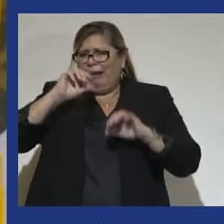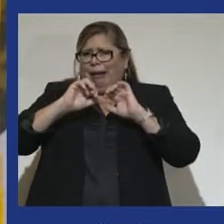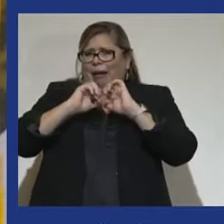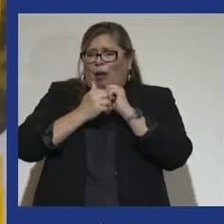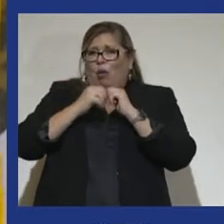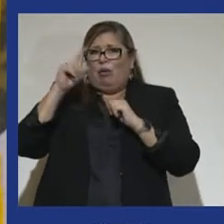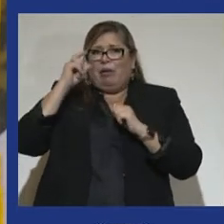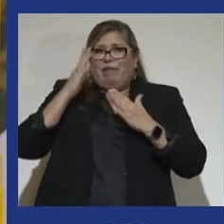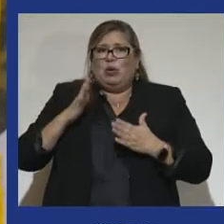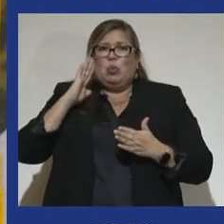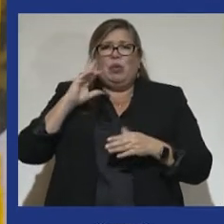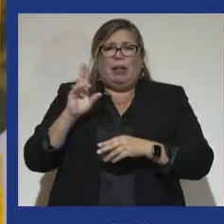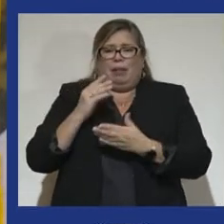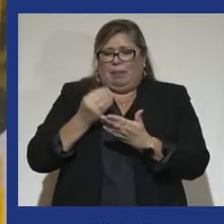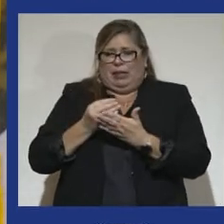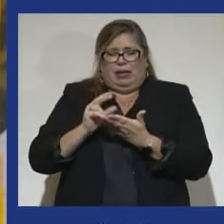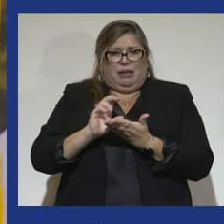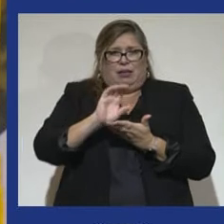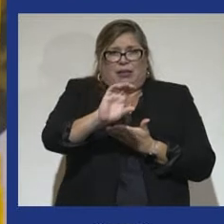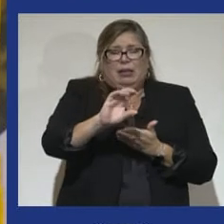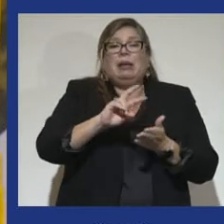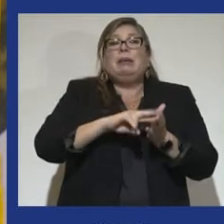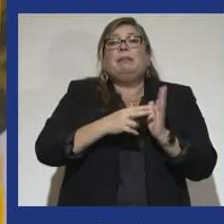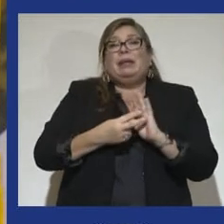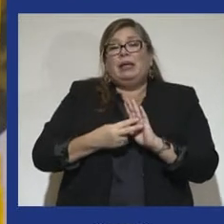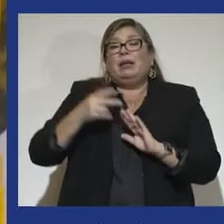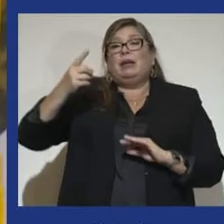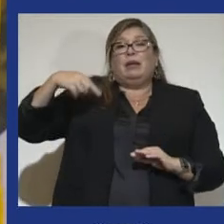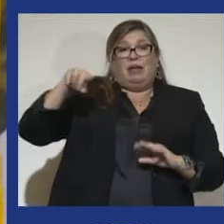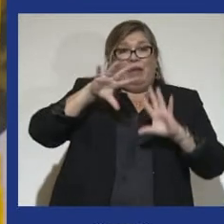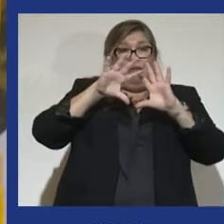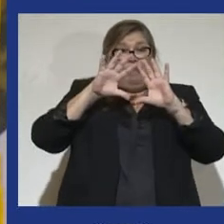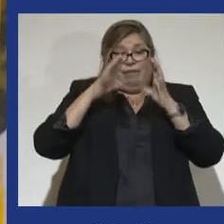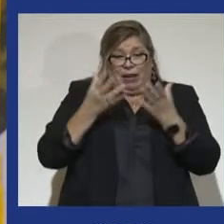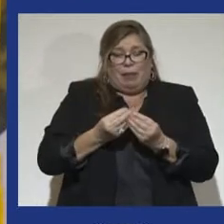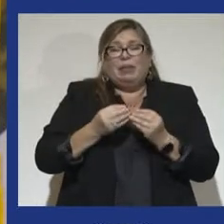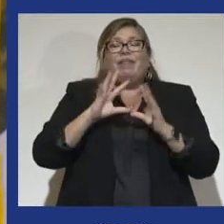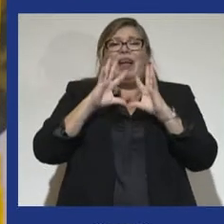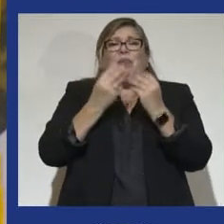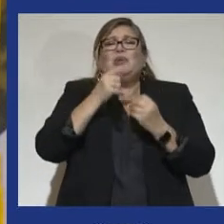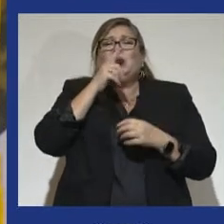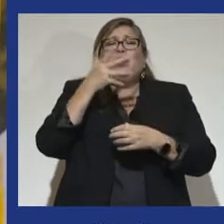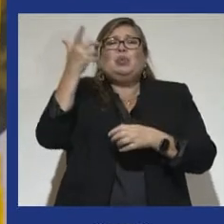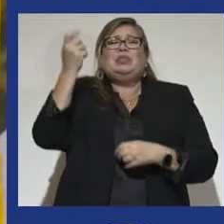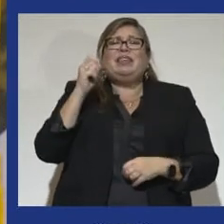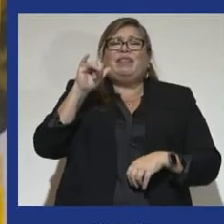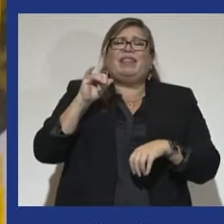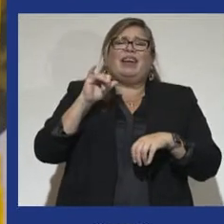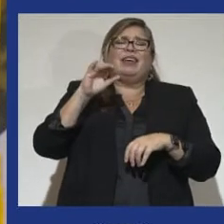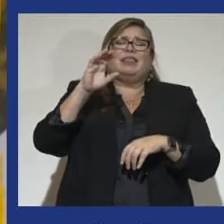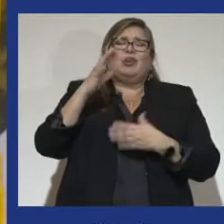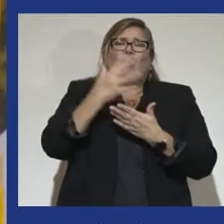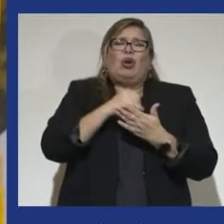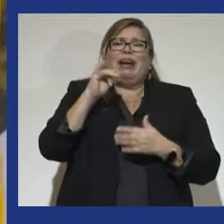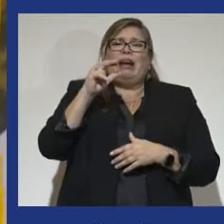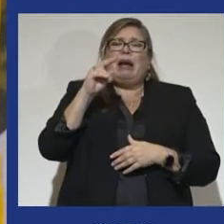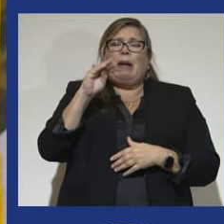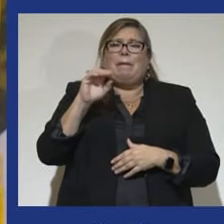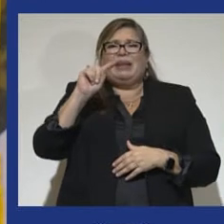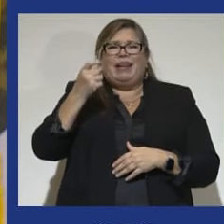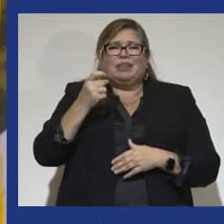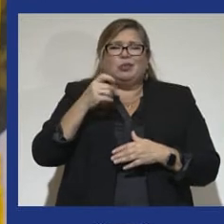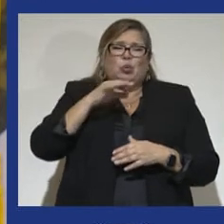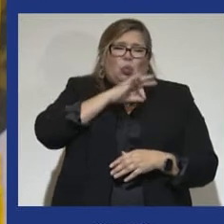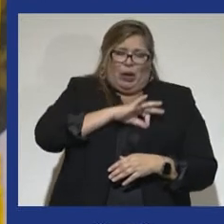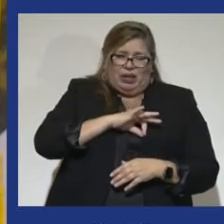será acordado para familias que reciben beneficios de